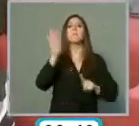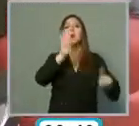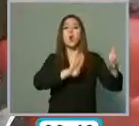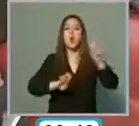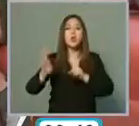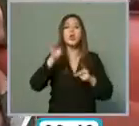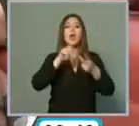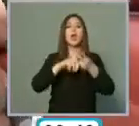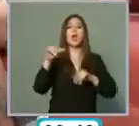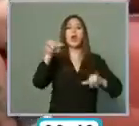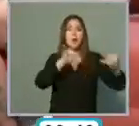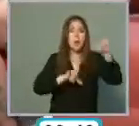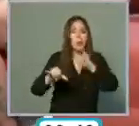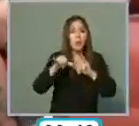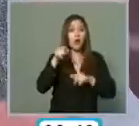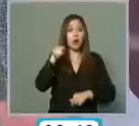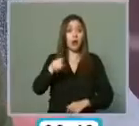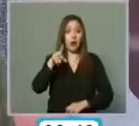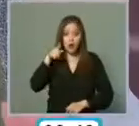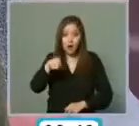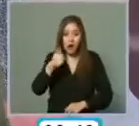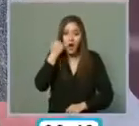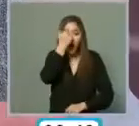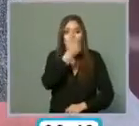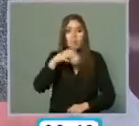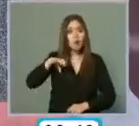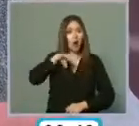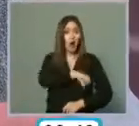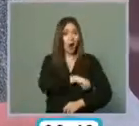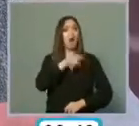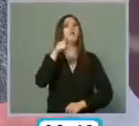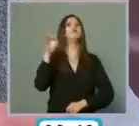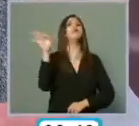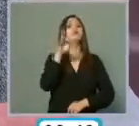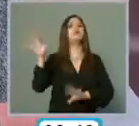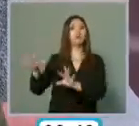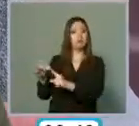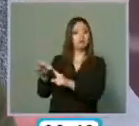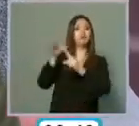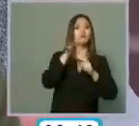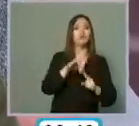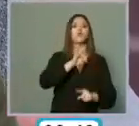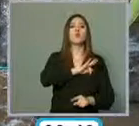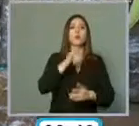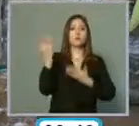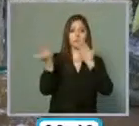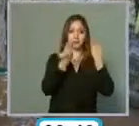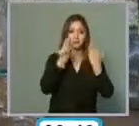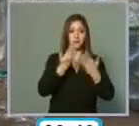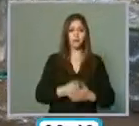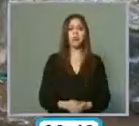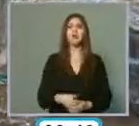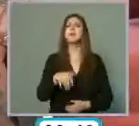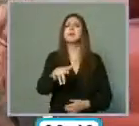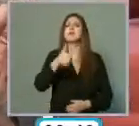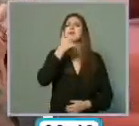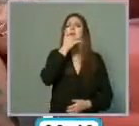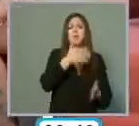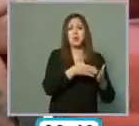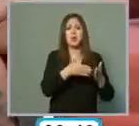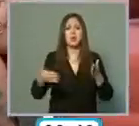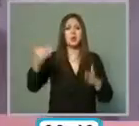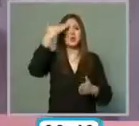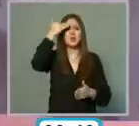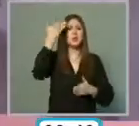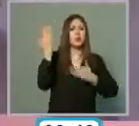te llamaba la atención, te parece fascinante, porque entonces por ahí podría ser, ¿no? ¿Y cuánto tiempo dura la carrera? Si